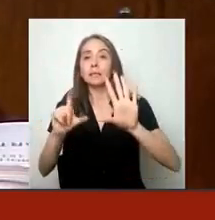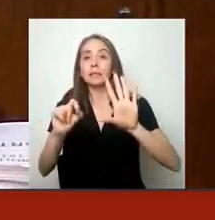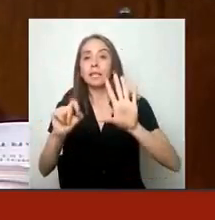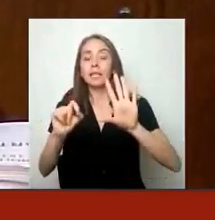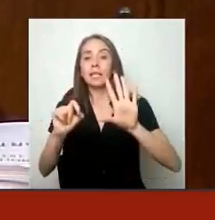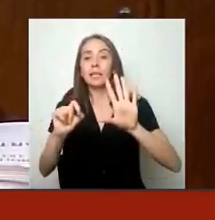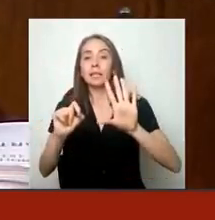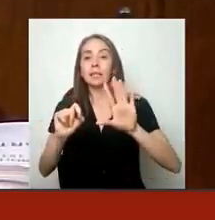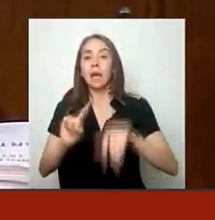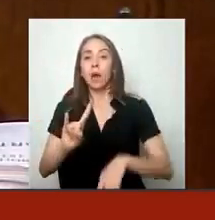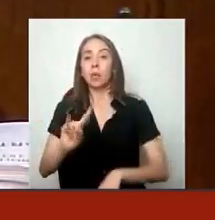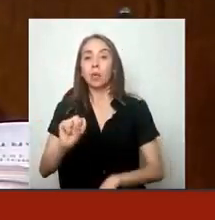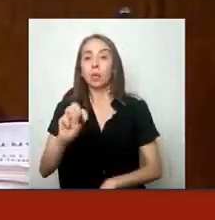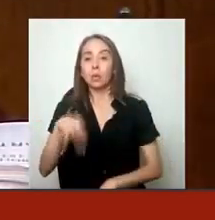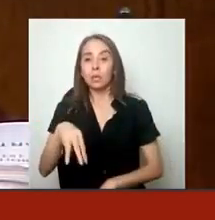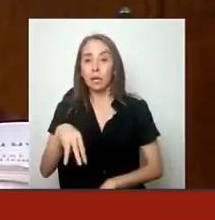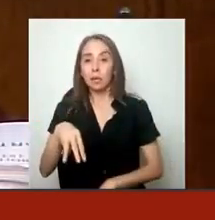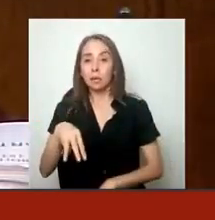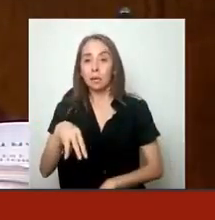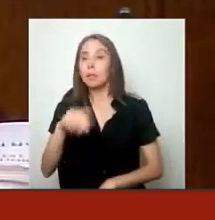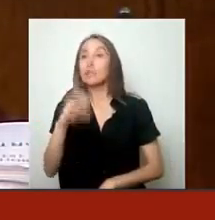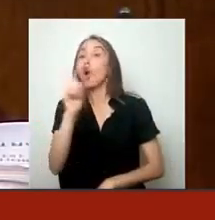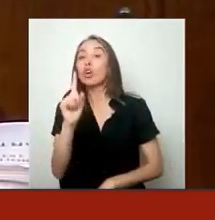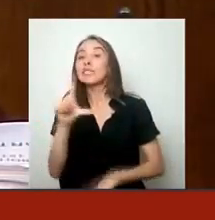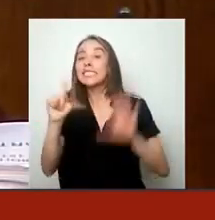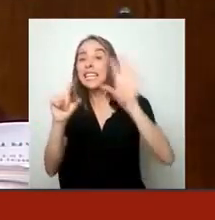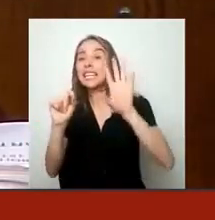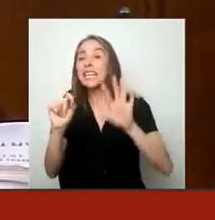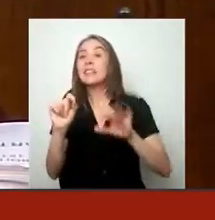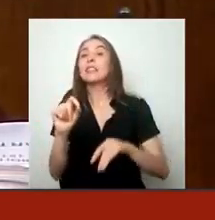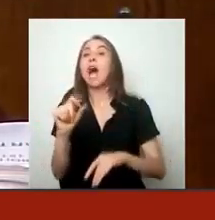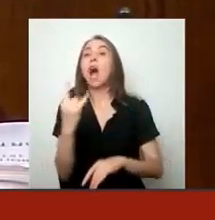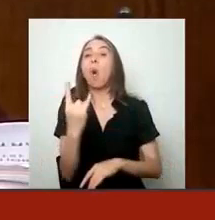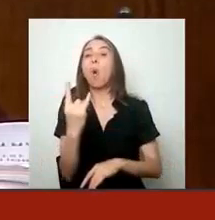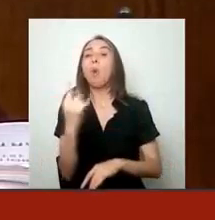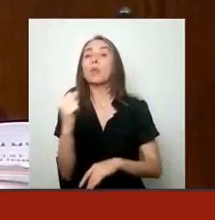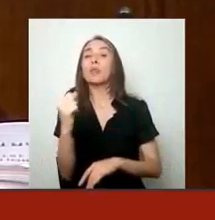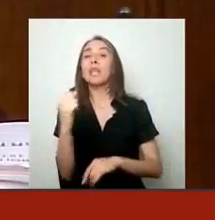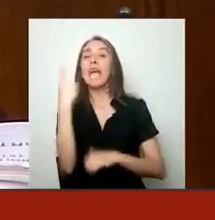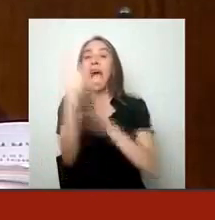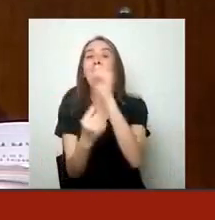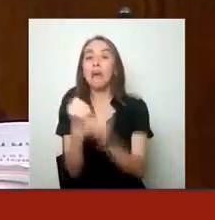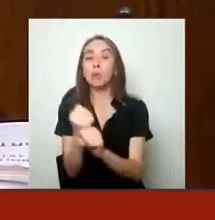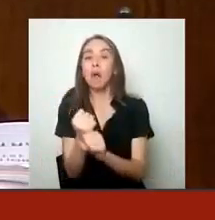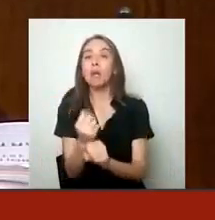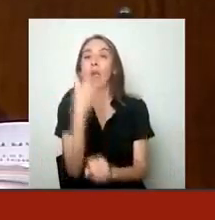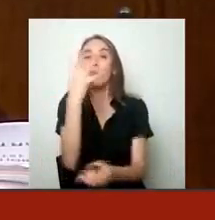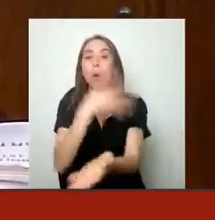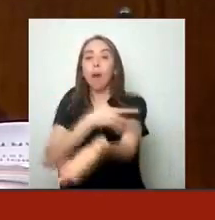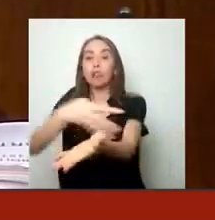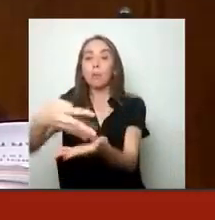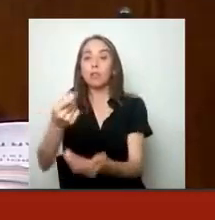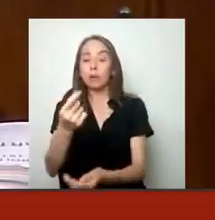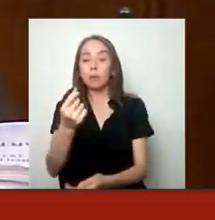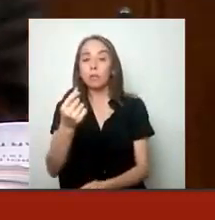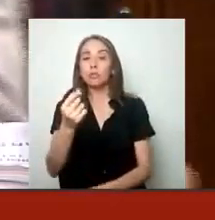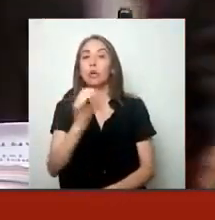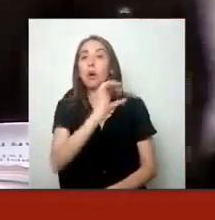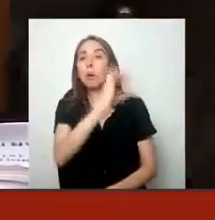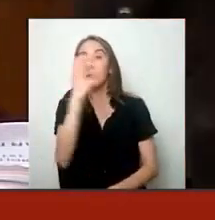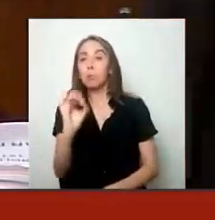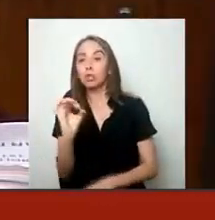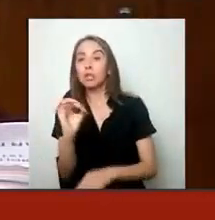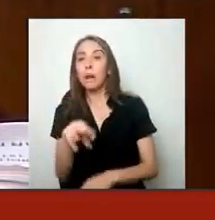unidades tributarias anuales, aproximadamente 4 millones de pesos, con tasa marginal máxima de